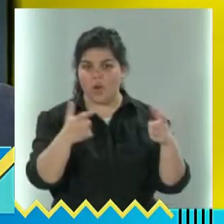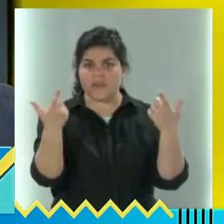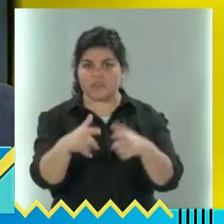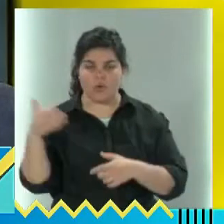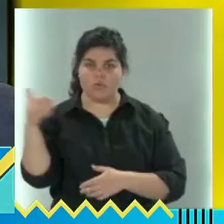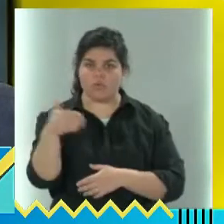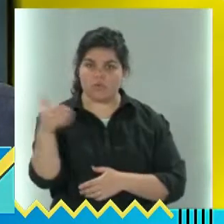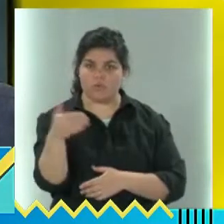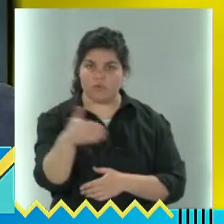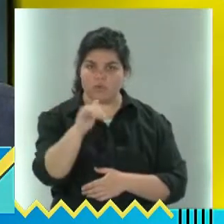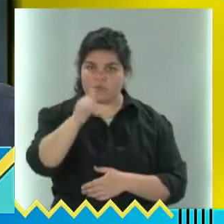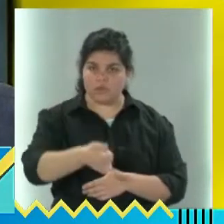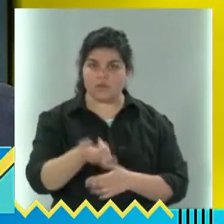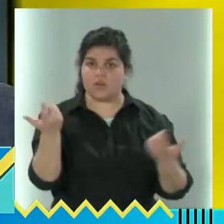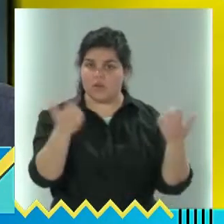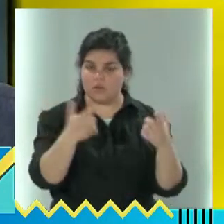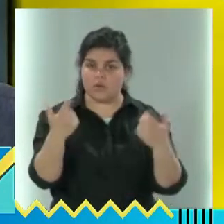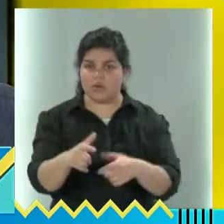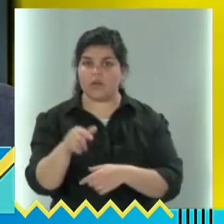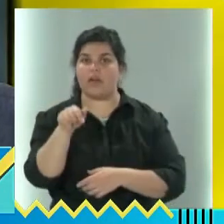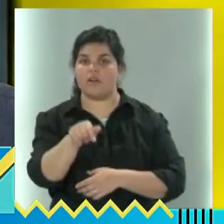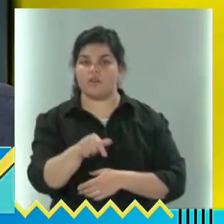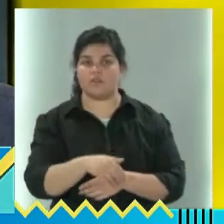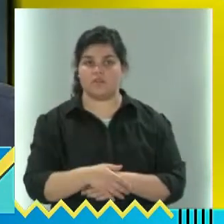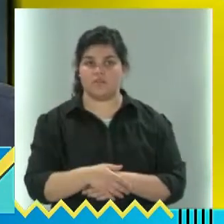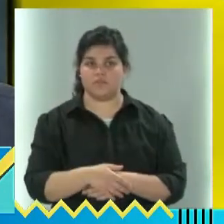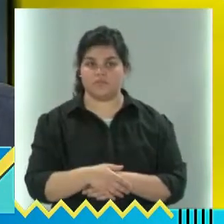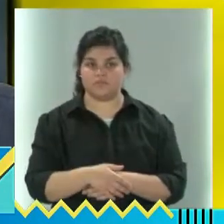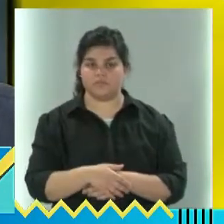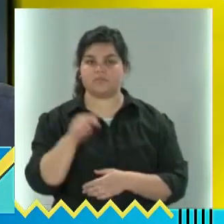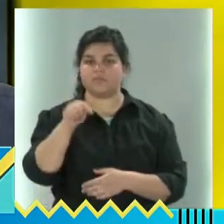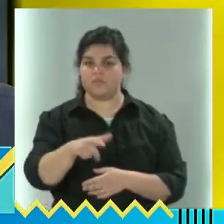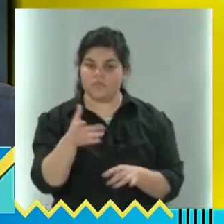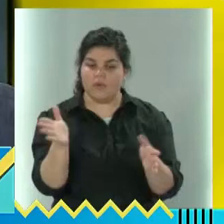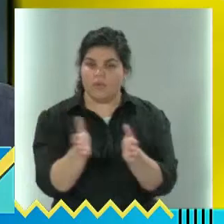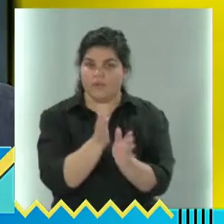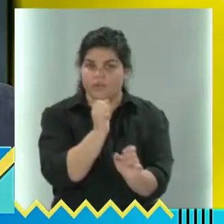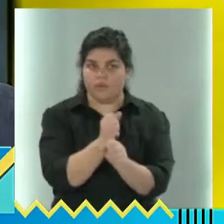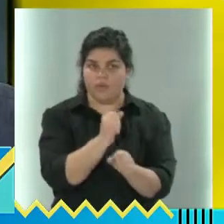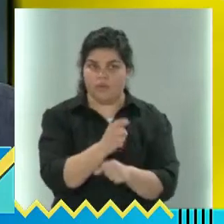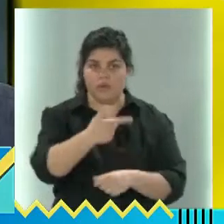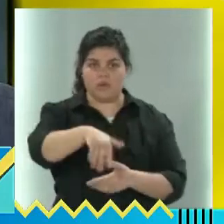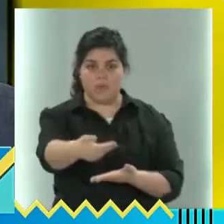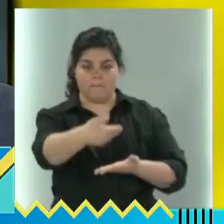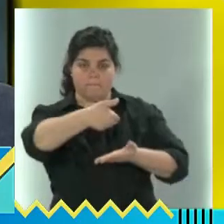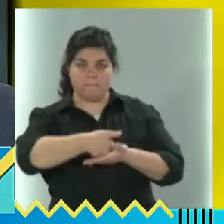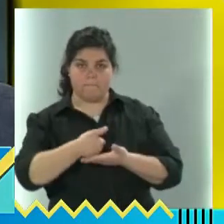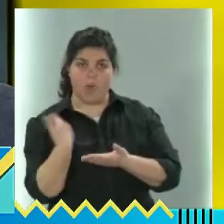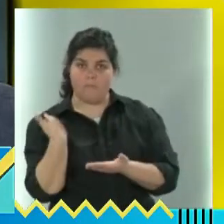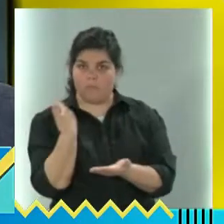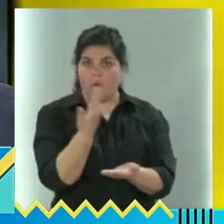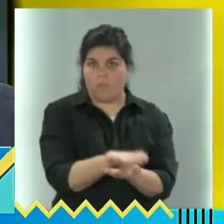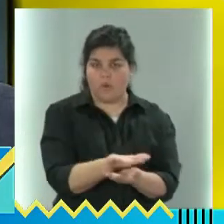reuniones en donde se podía lograr el trabajo en conjunto. Se nos pidió una propuesta, la cual el